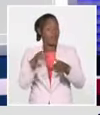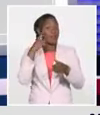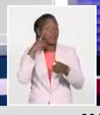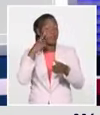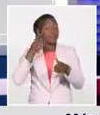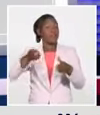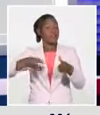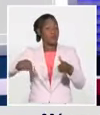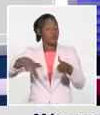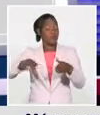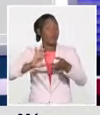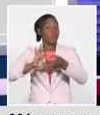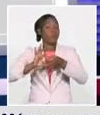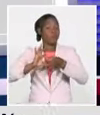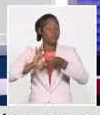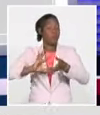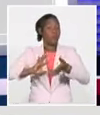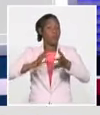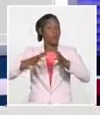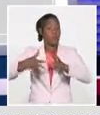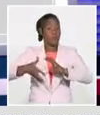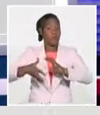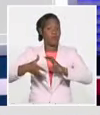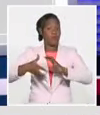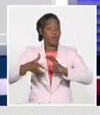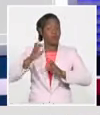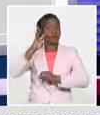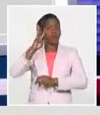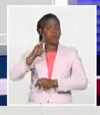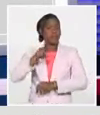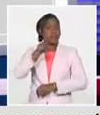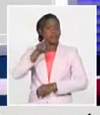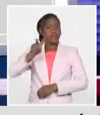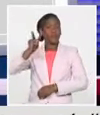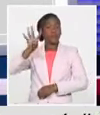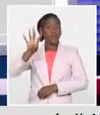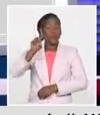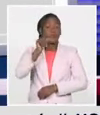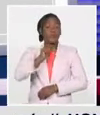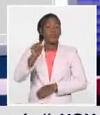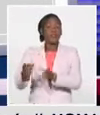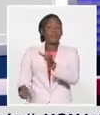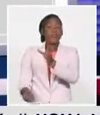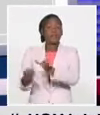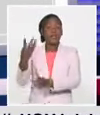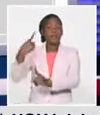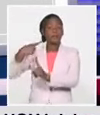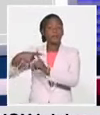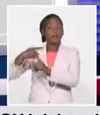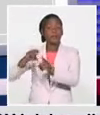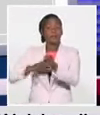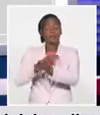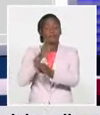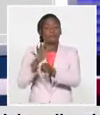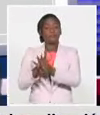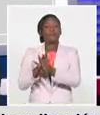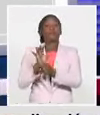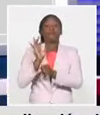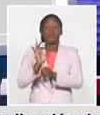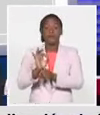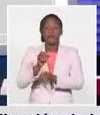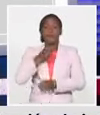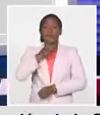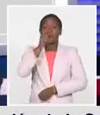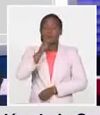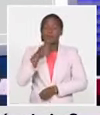compleja. Está reportando 124 casos positivos a la COVID-19. Gisela García Rivero, muy